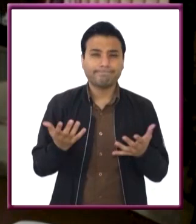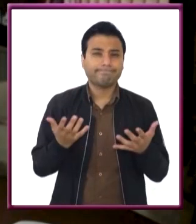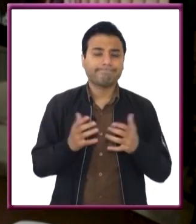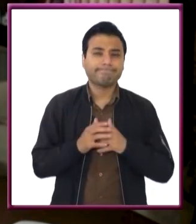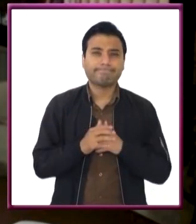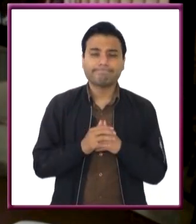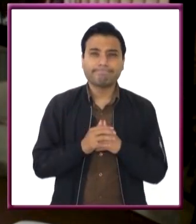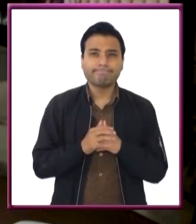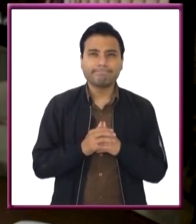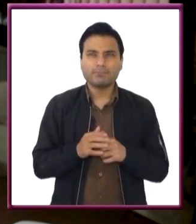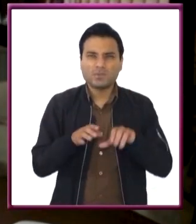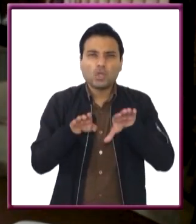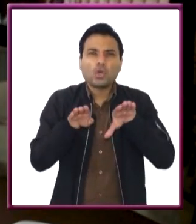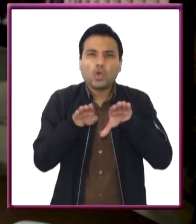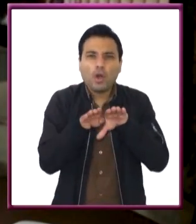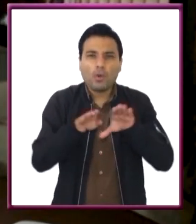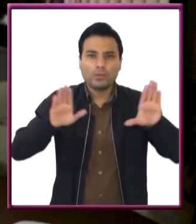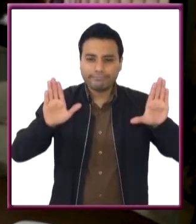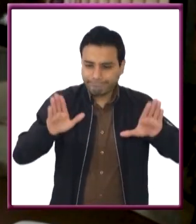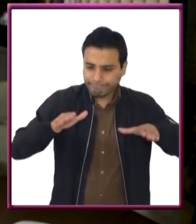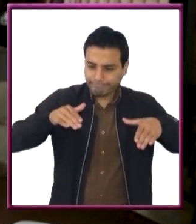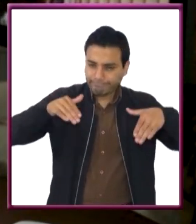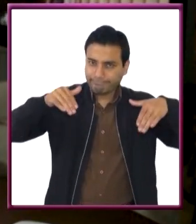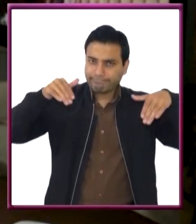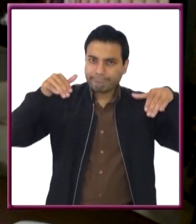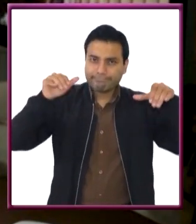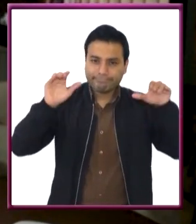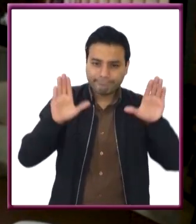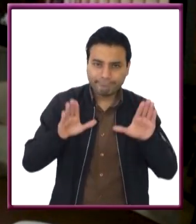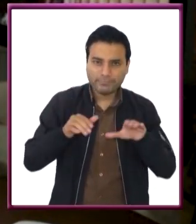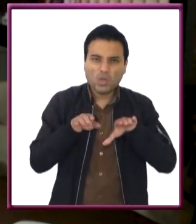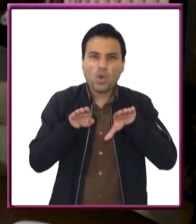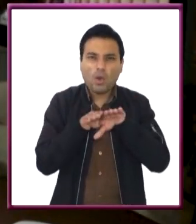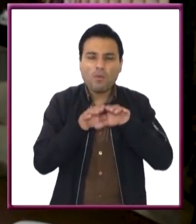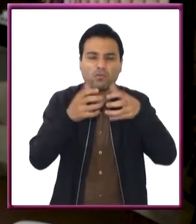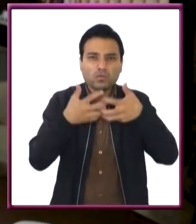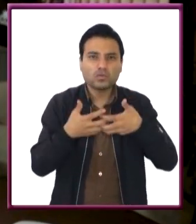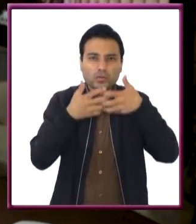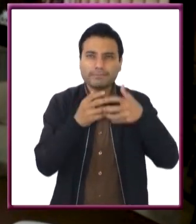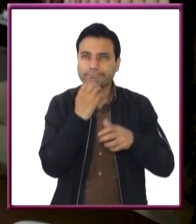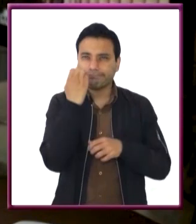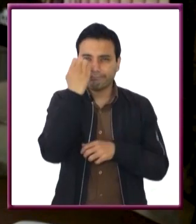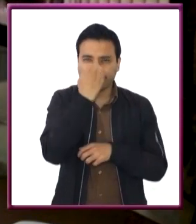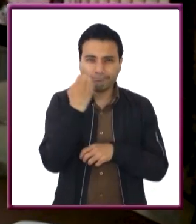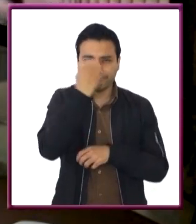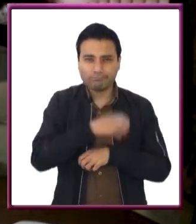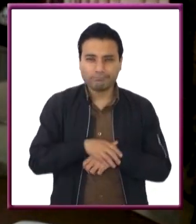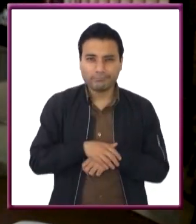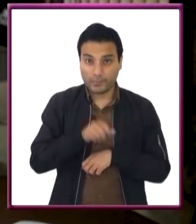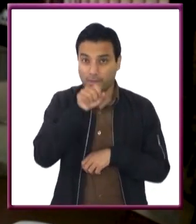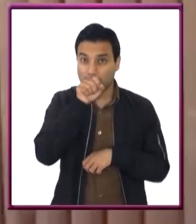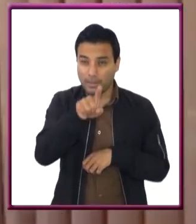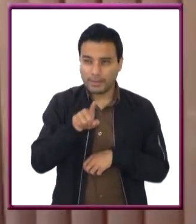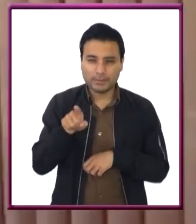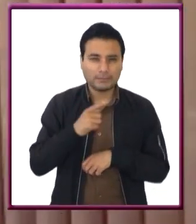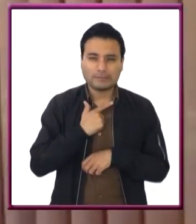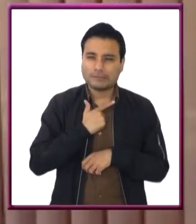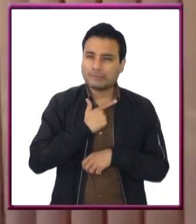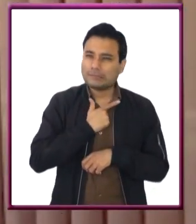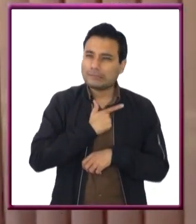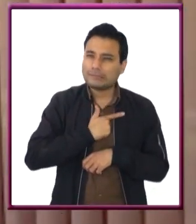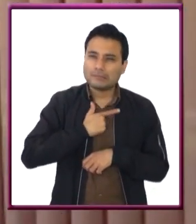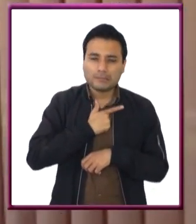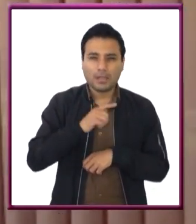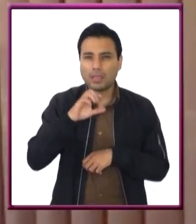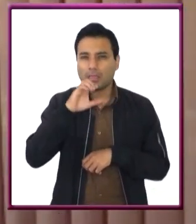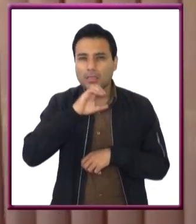funcionaban durante el vuelo sus alas, y en función de eso, junto con una curiosidad enorme que